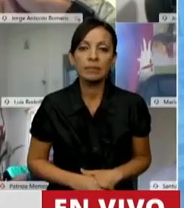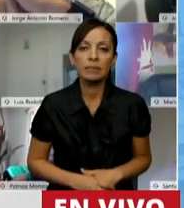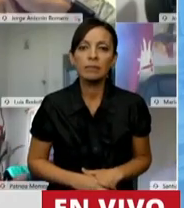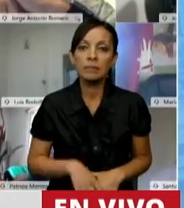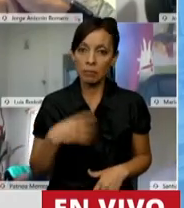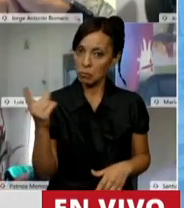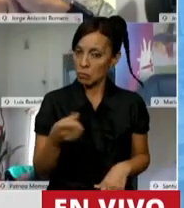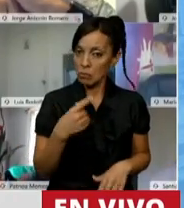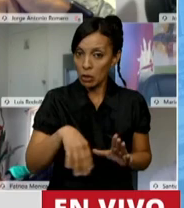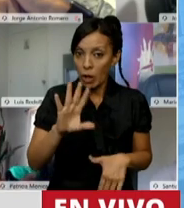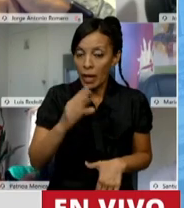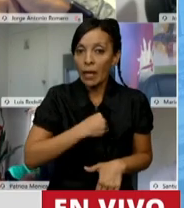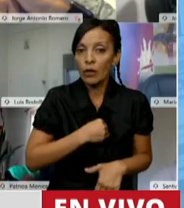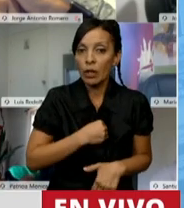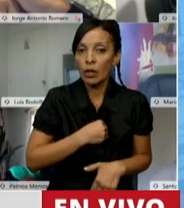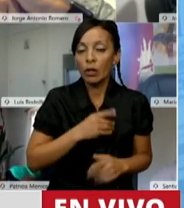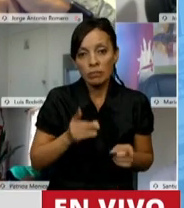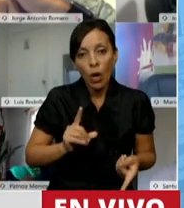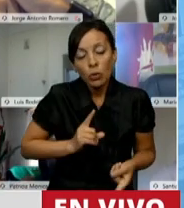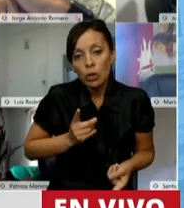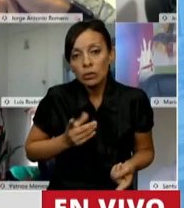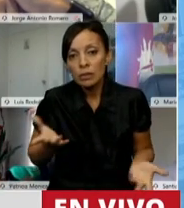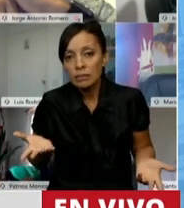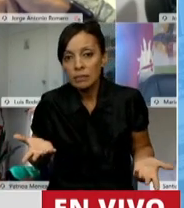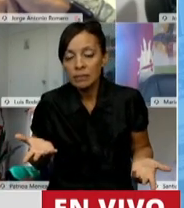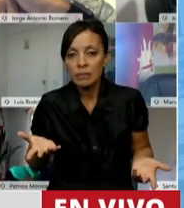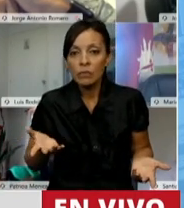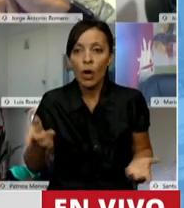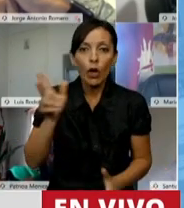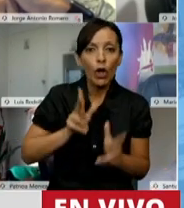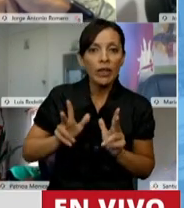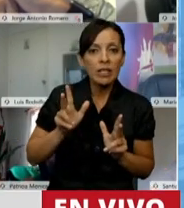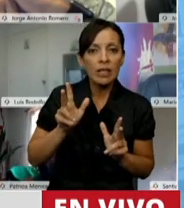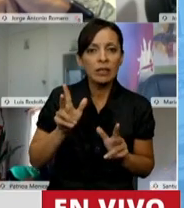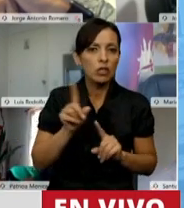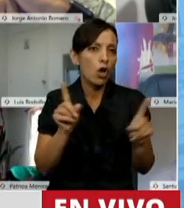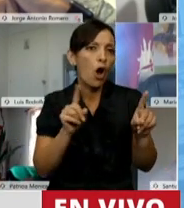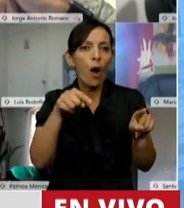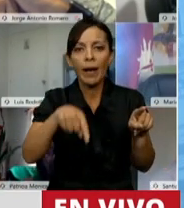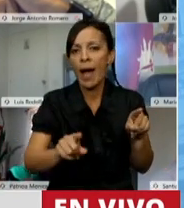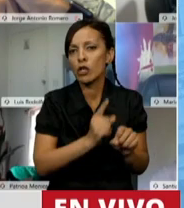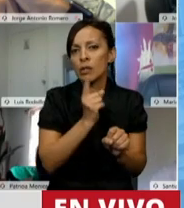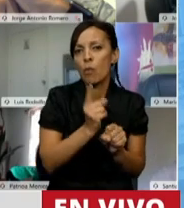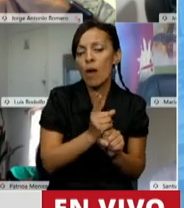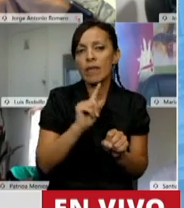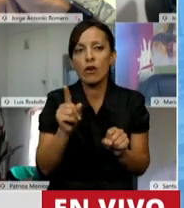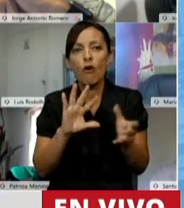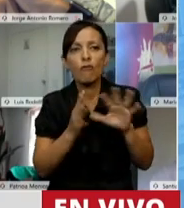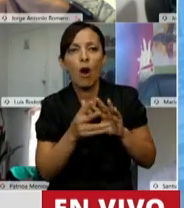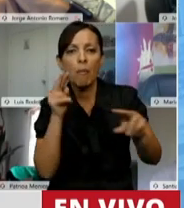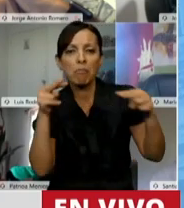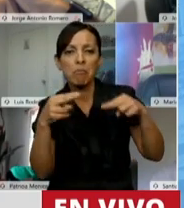muy orgullosamente cristianos. Cuando nos dicen que aquí no se tiene que discutir desde una